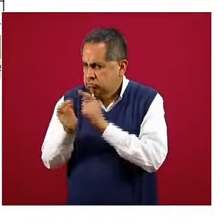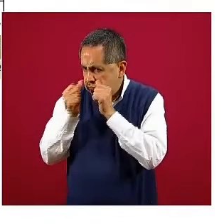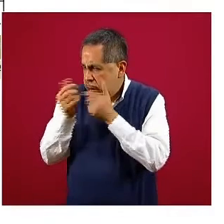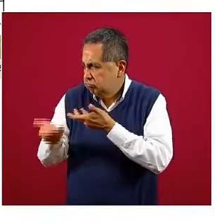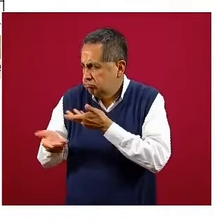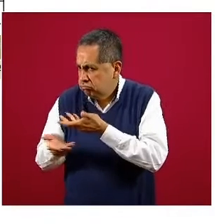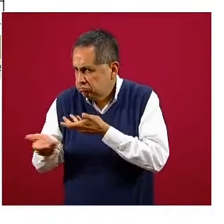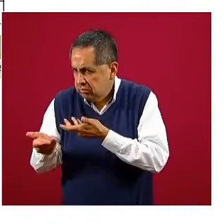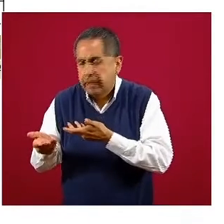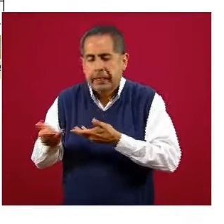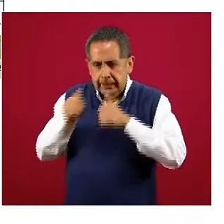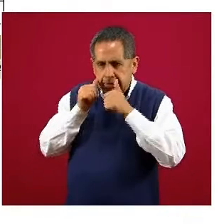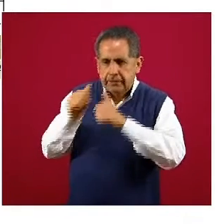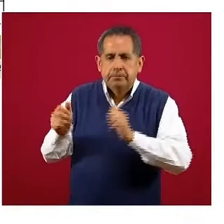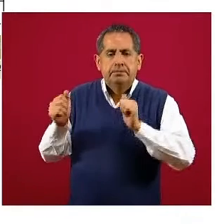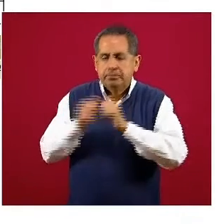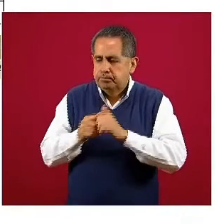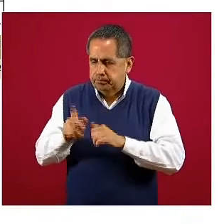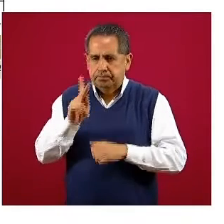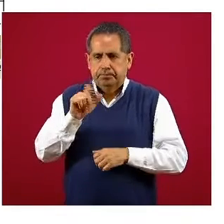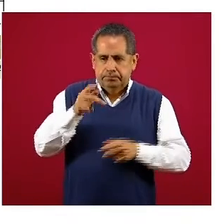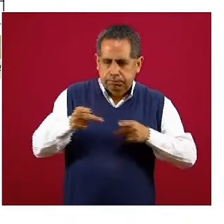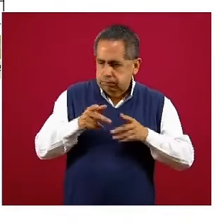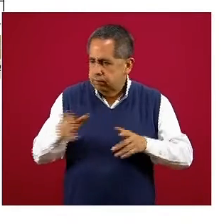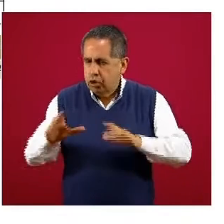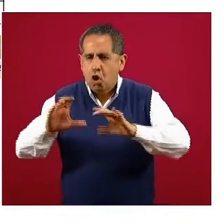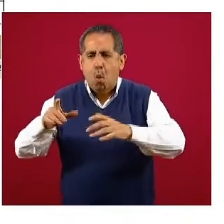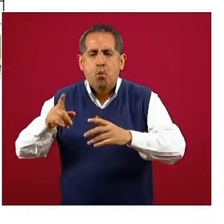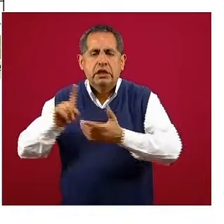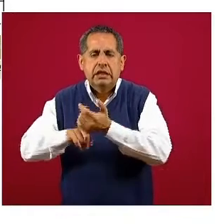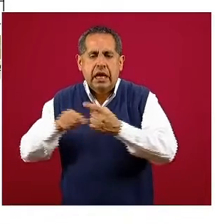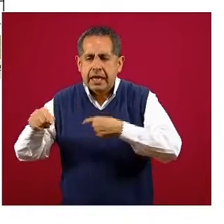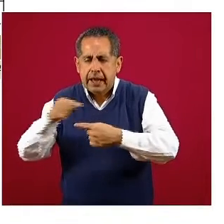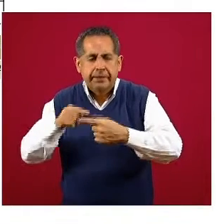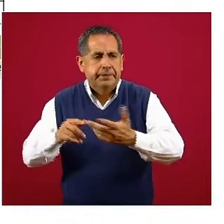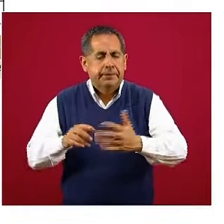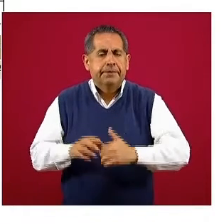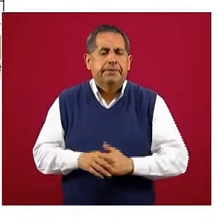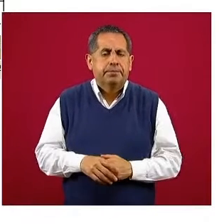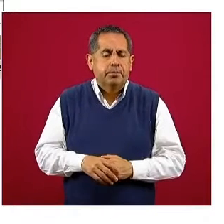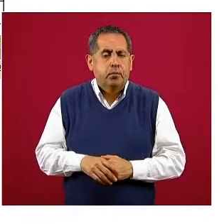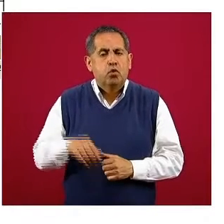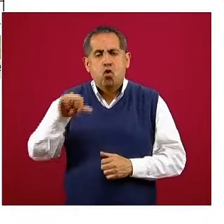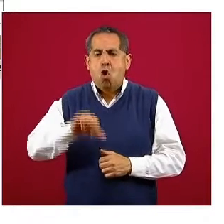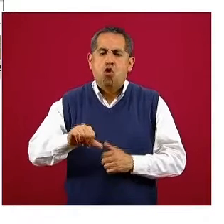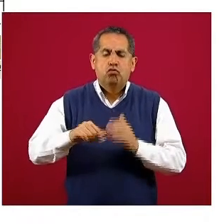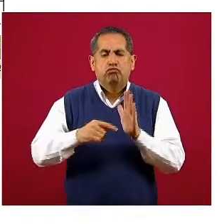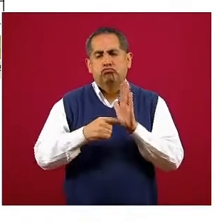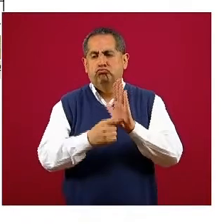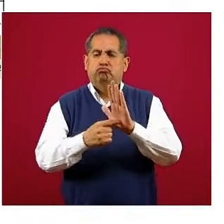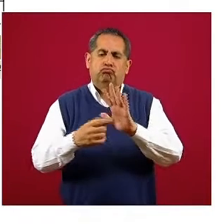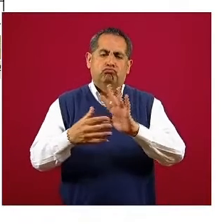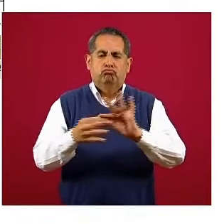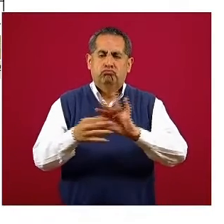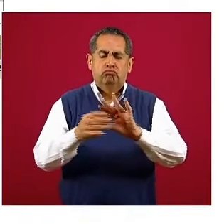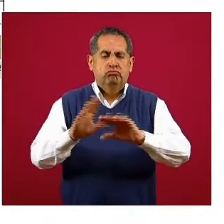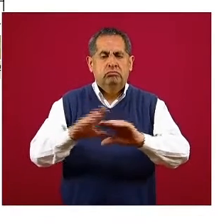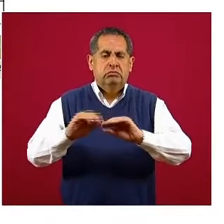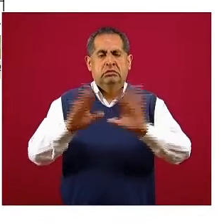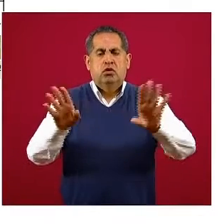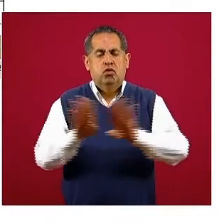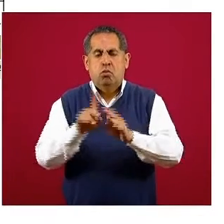es lo que se ve en la última columna del lado derecho. Y aquí vemos en el orden de aparición las ocupaciones hospitalarias de